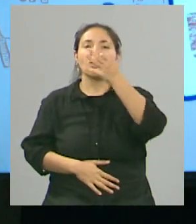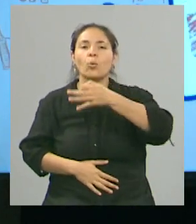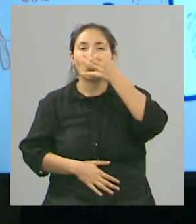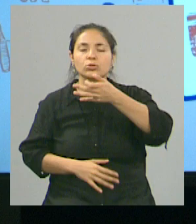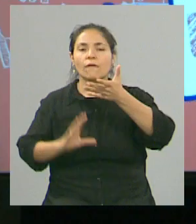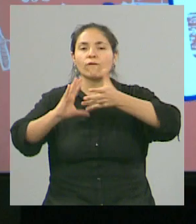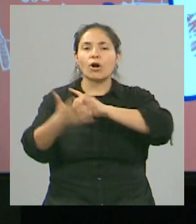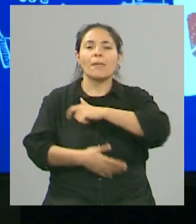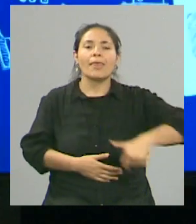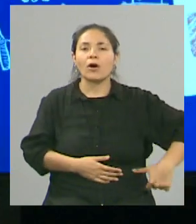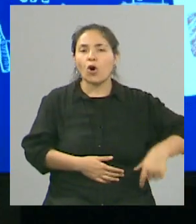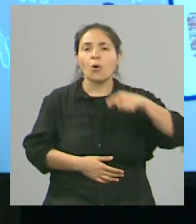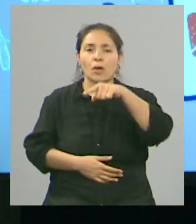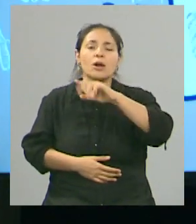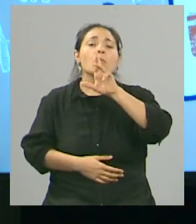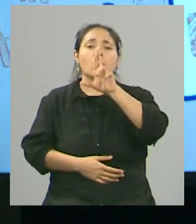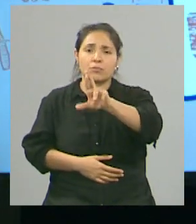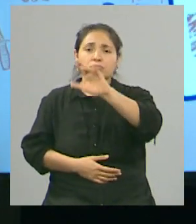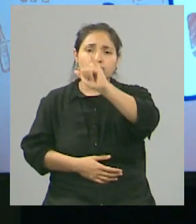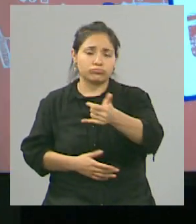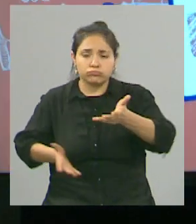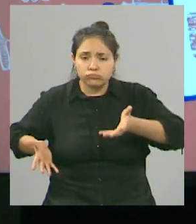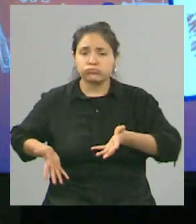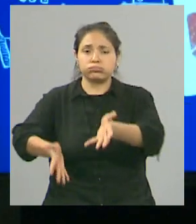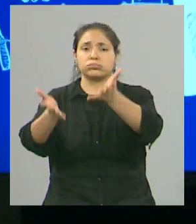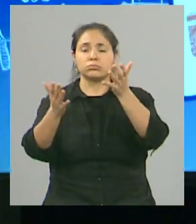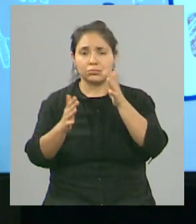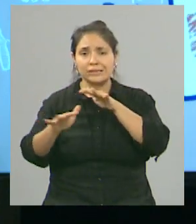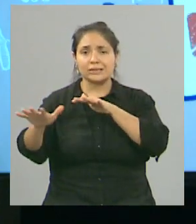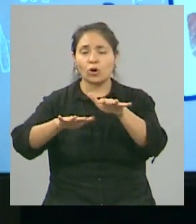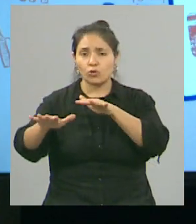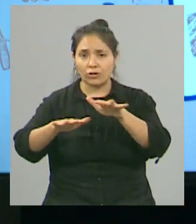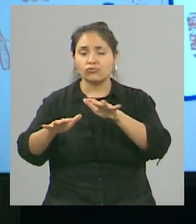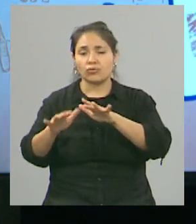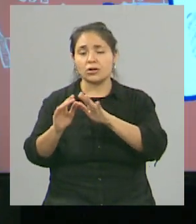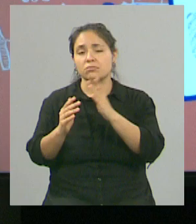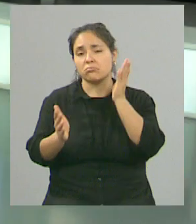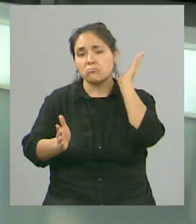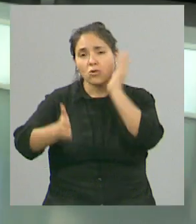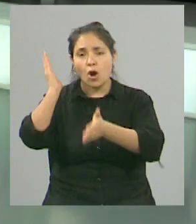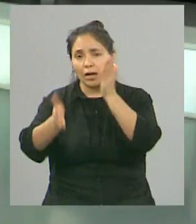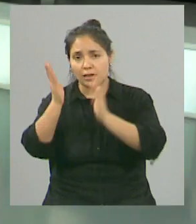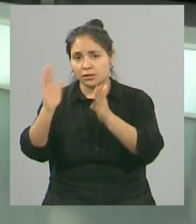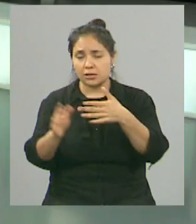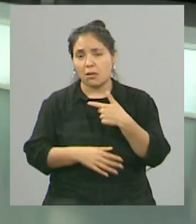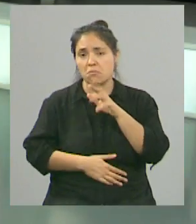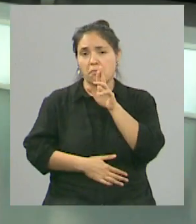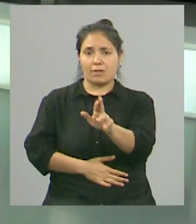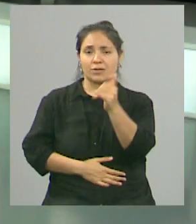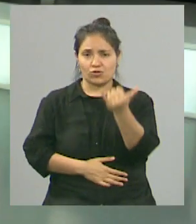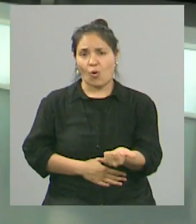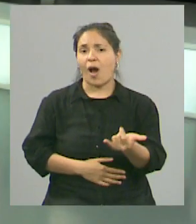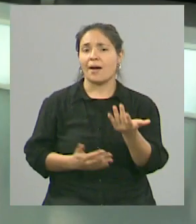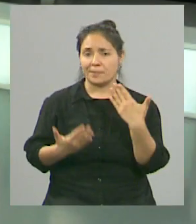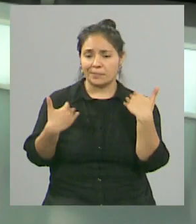de gobierno que habilitan más o menos en determinados momentos también estas prácticas policiales o estas